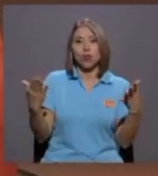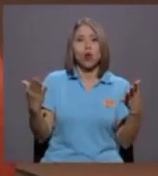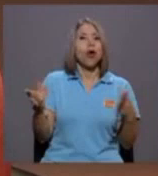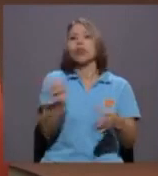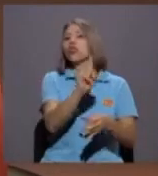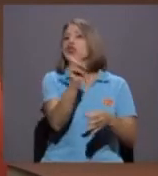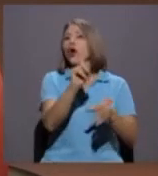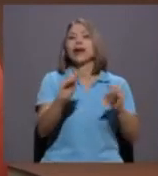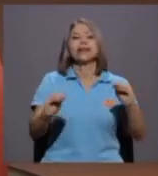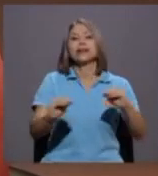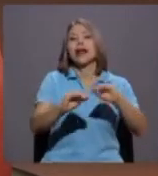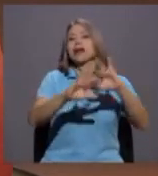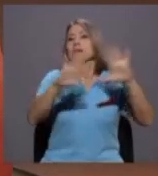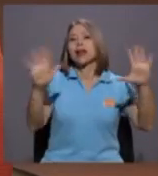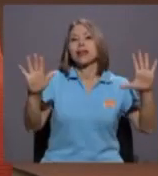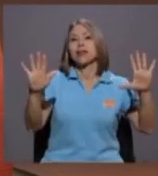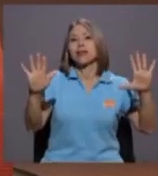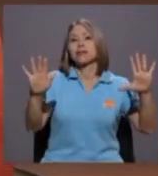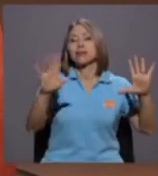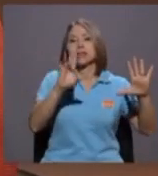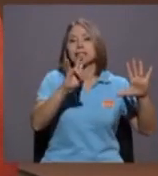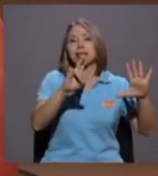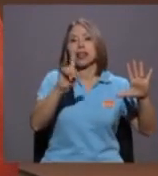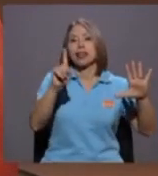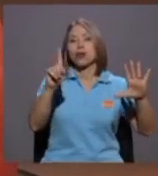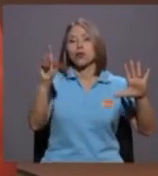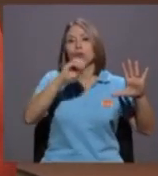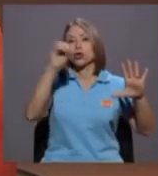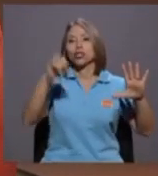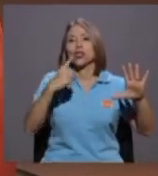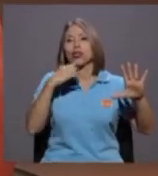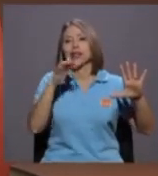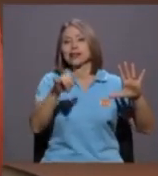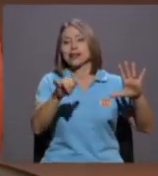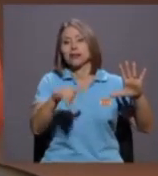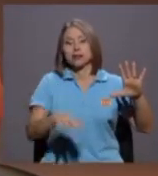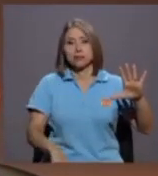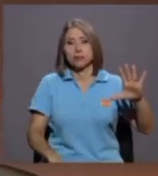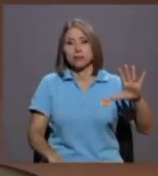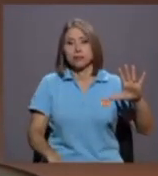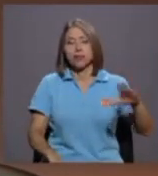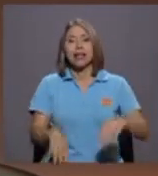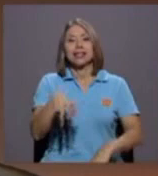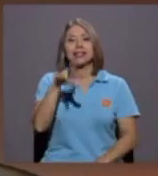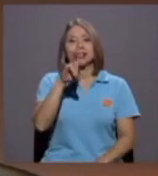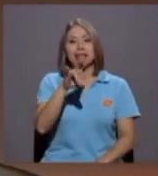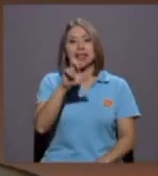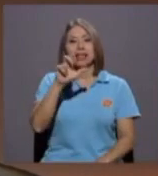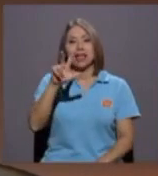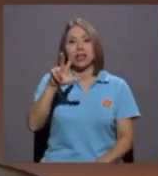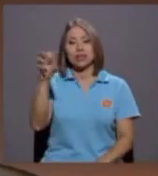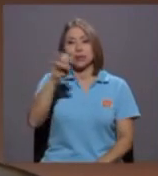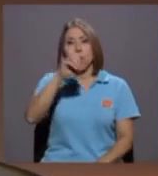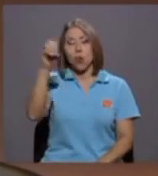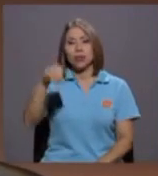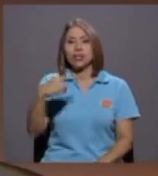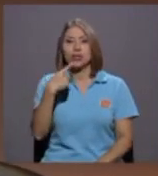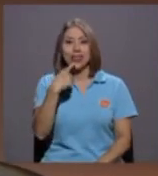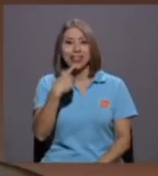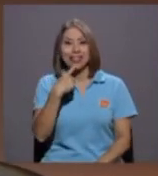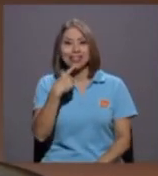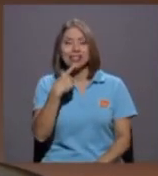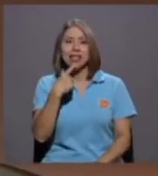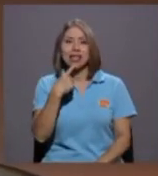transparente. Un 71% dice que el sector público no es transparente. Y un 73% dice, sí,